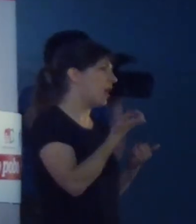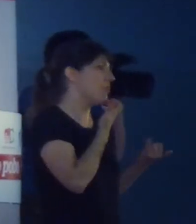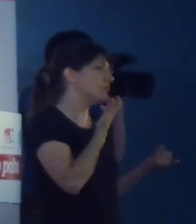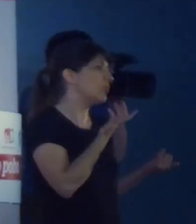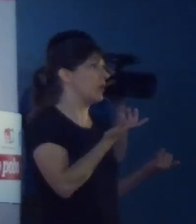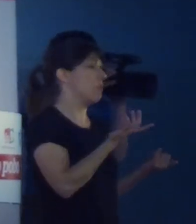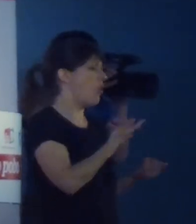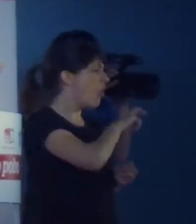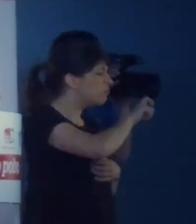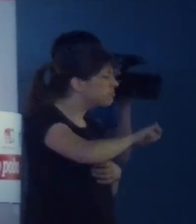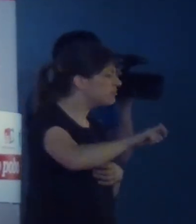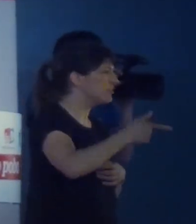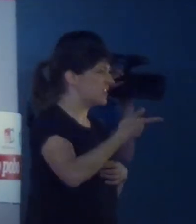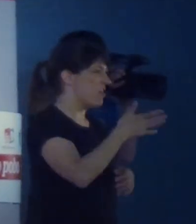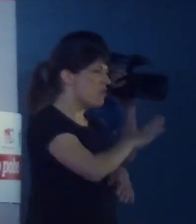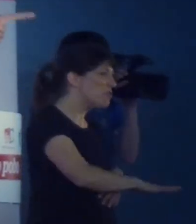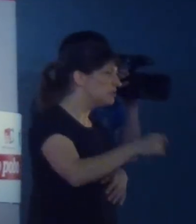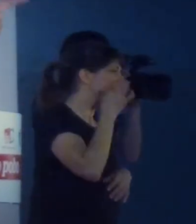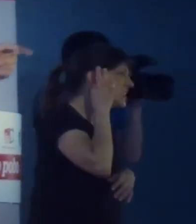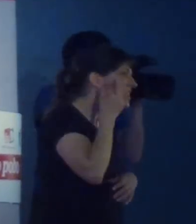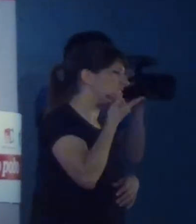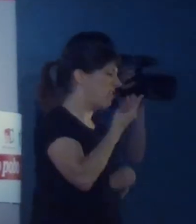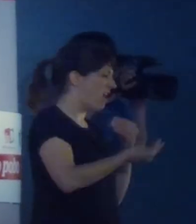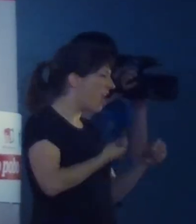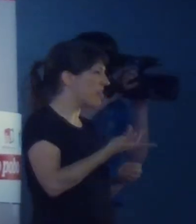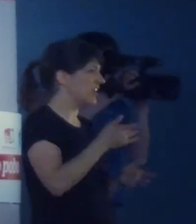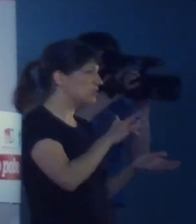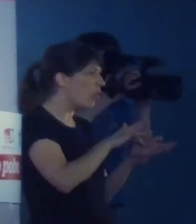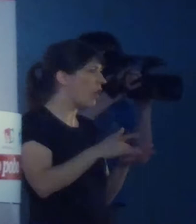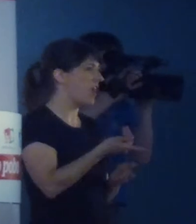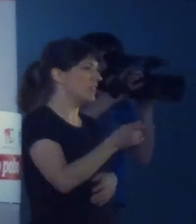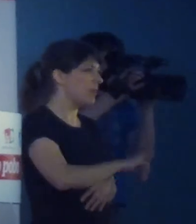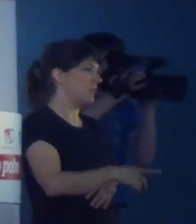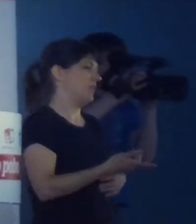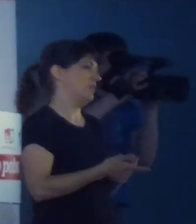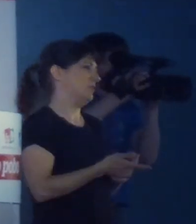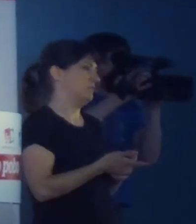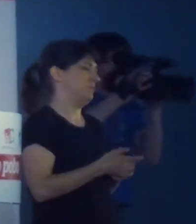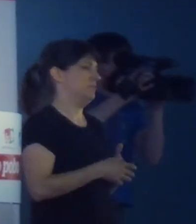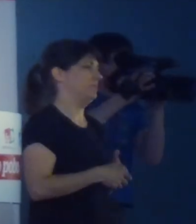e como se gañou a batalla de Corcoesto e de momento a batalla tamén na Terrachada.